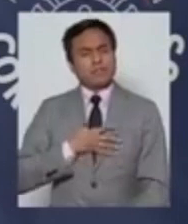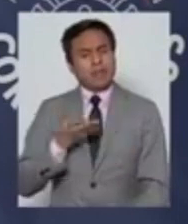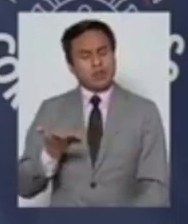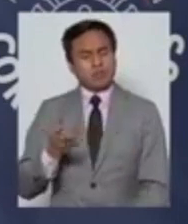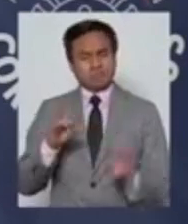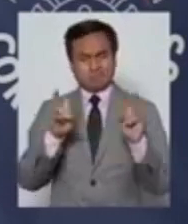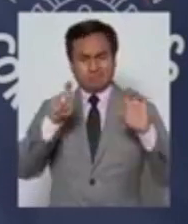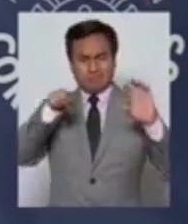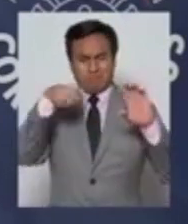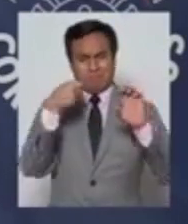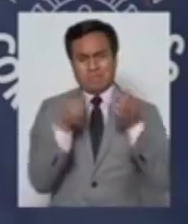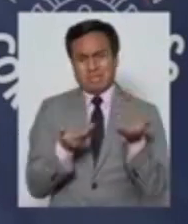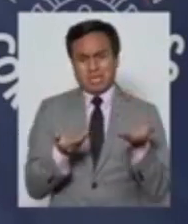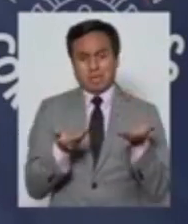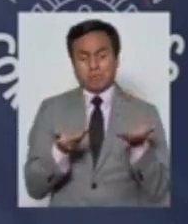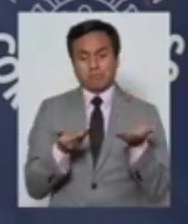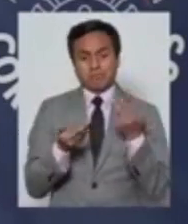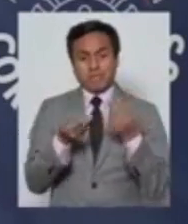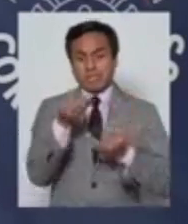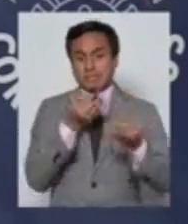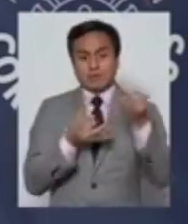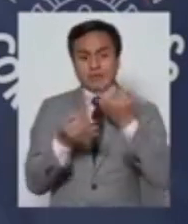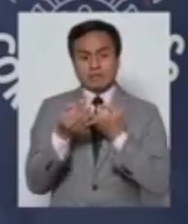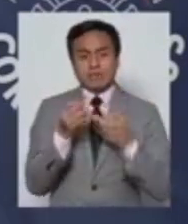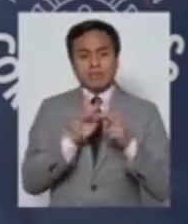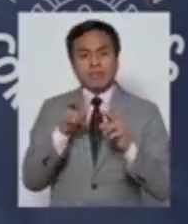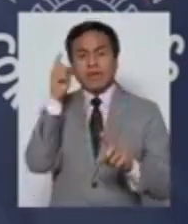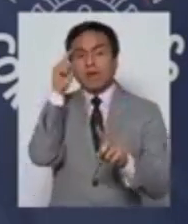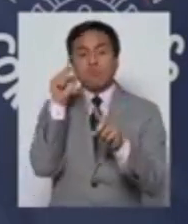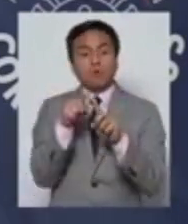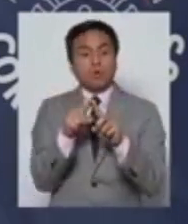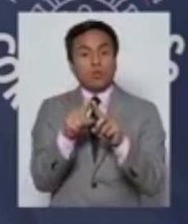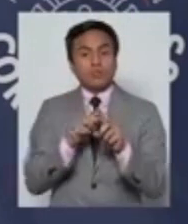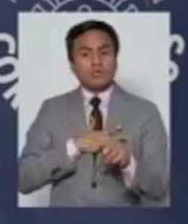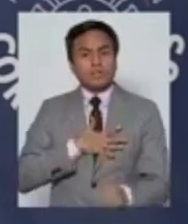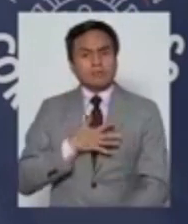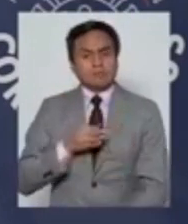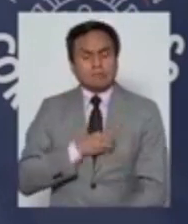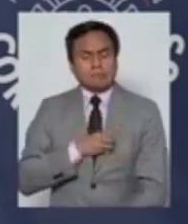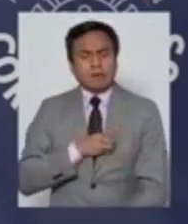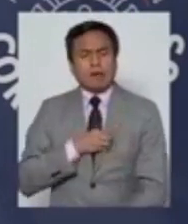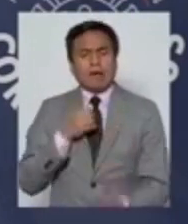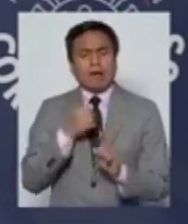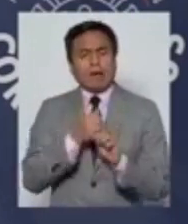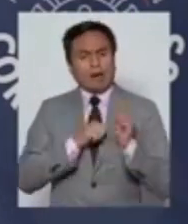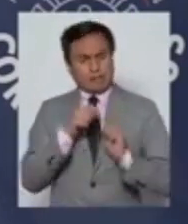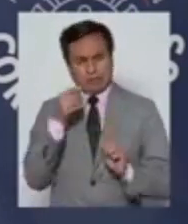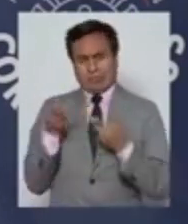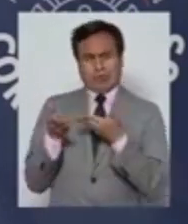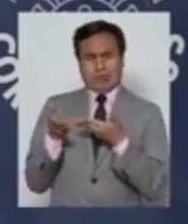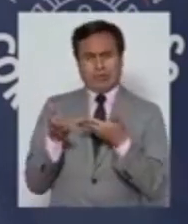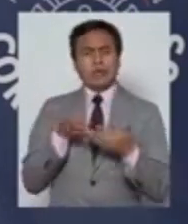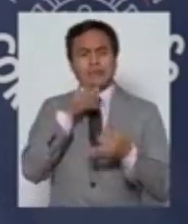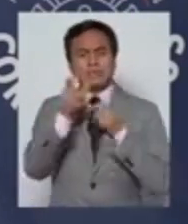agredidas por este video, donde lo que dicen es que lo que se buscó fue sentir compasión por un agresor? Primero eso, ¿qué se le